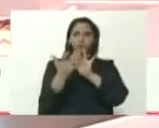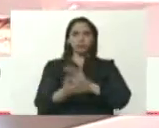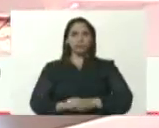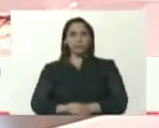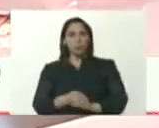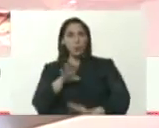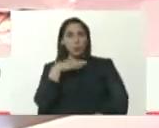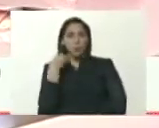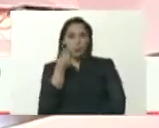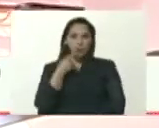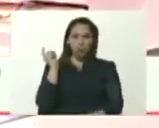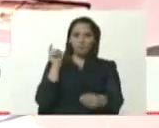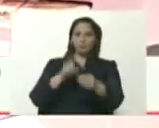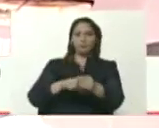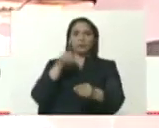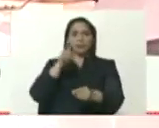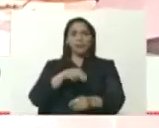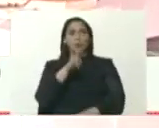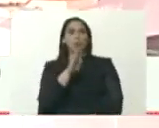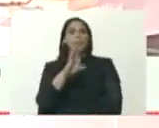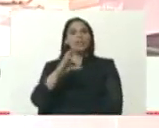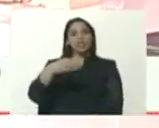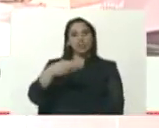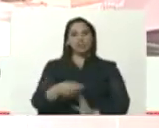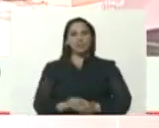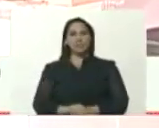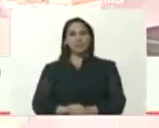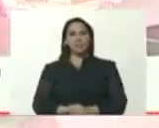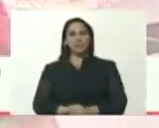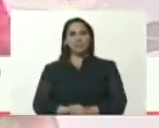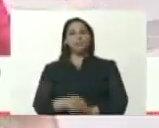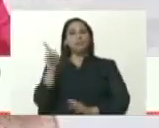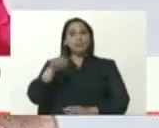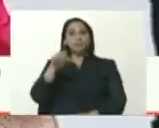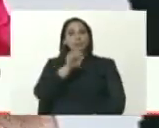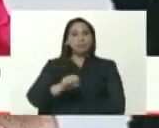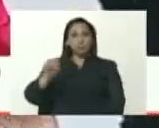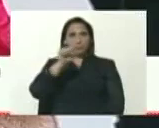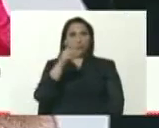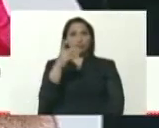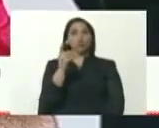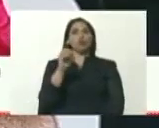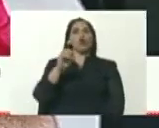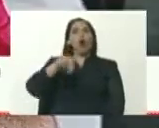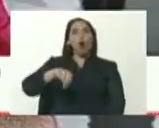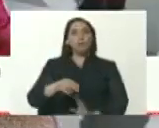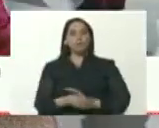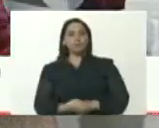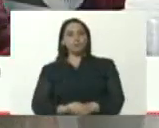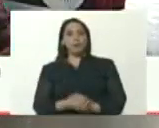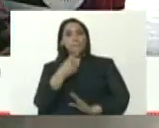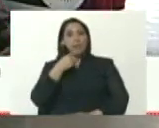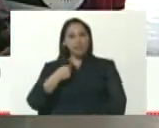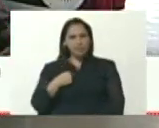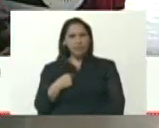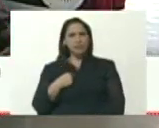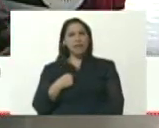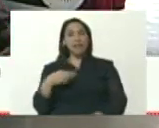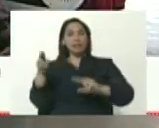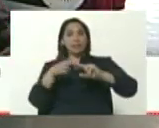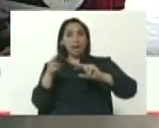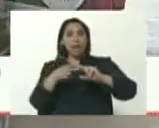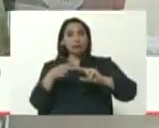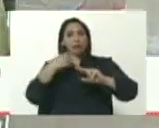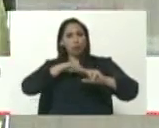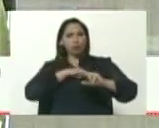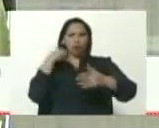la juventud y a la VC. Aquí viene un mensaje, arroba Don Romelio. Me dice, en Táchira estamos